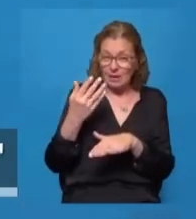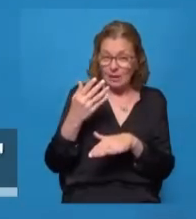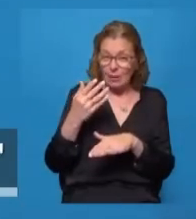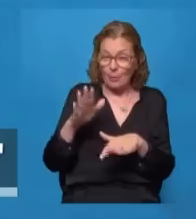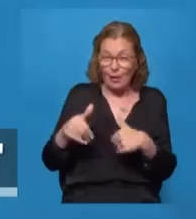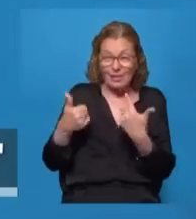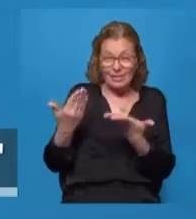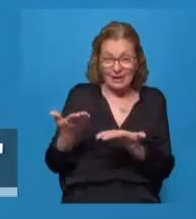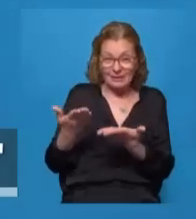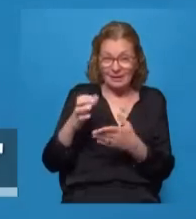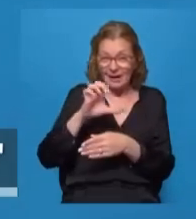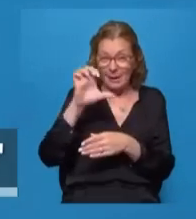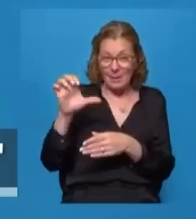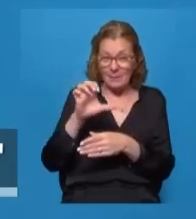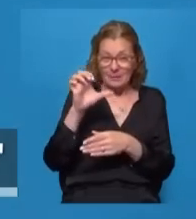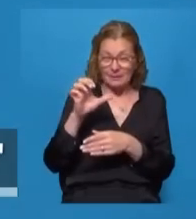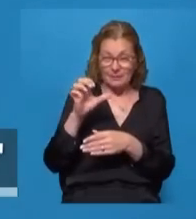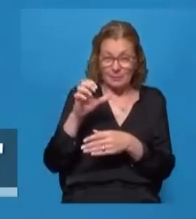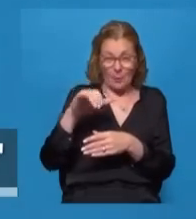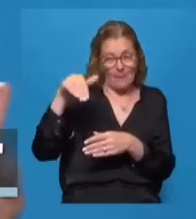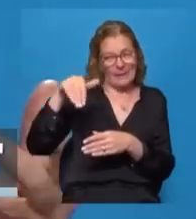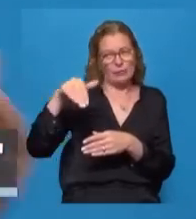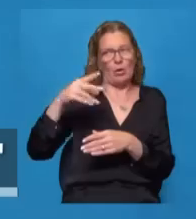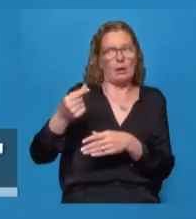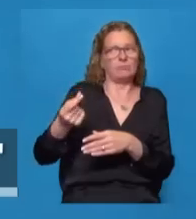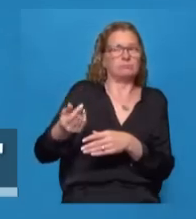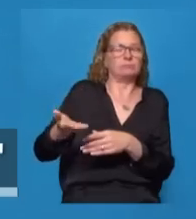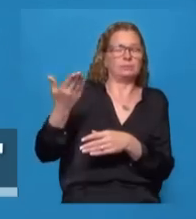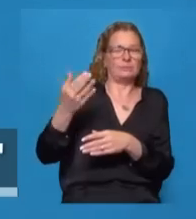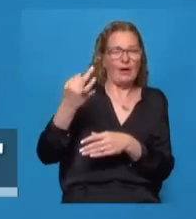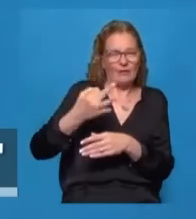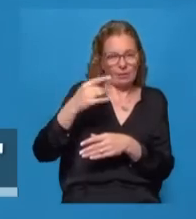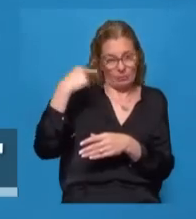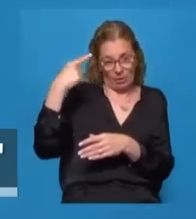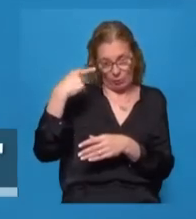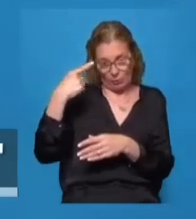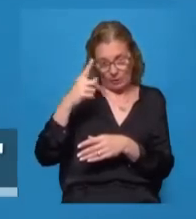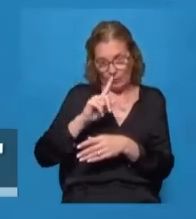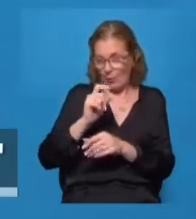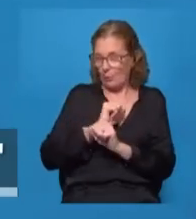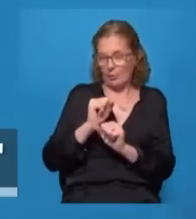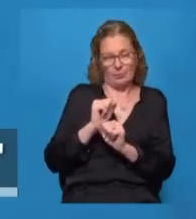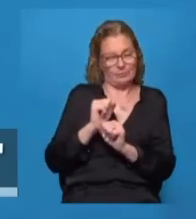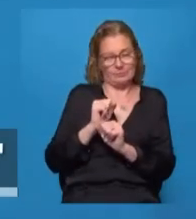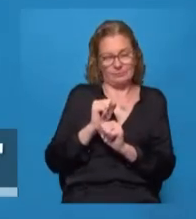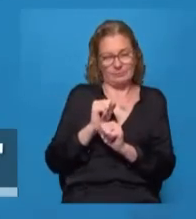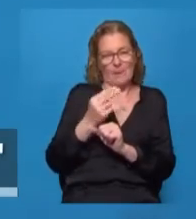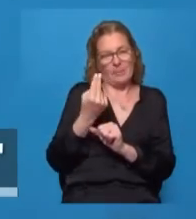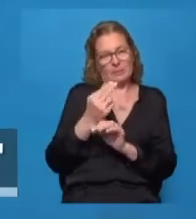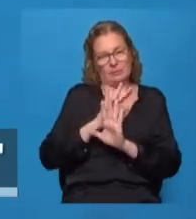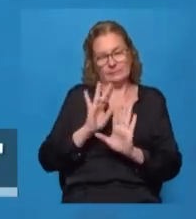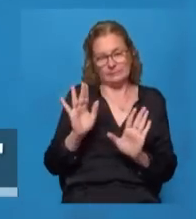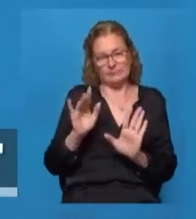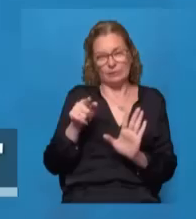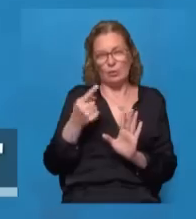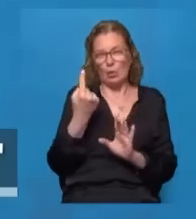a regalársela a empresas multimillonarias es una verdadera locura que no deberíamos permitir Y esto no es una crítica